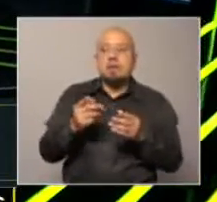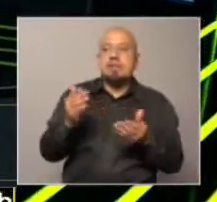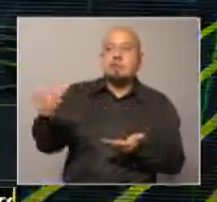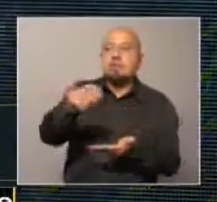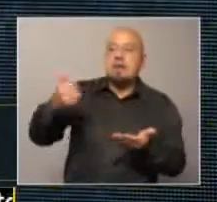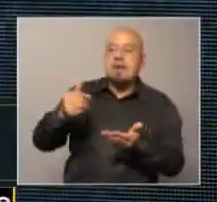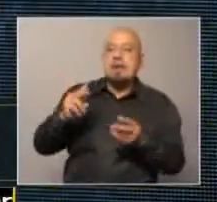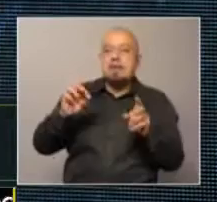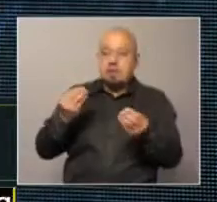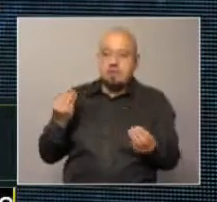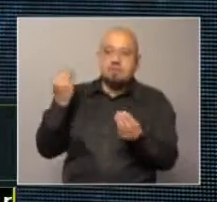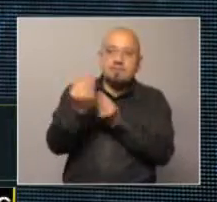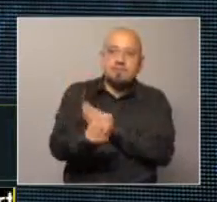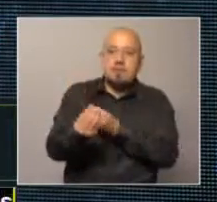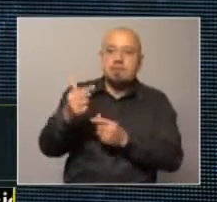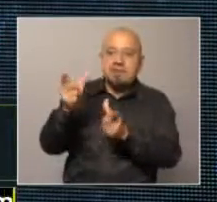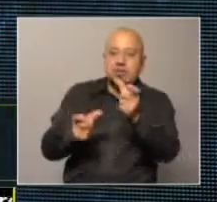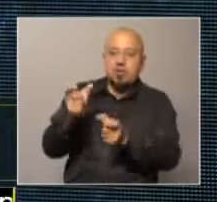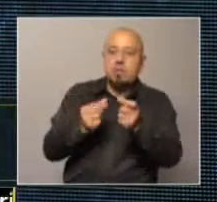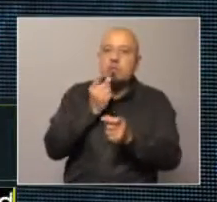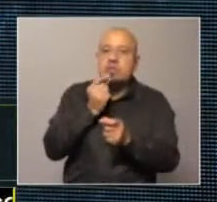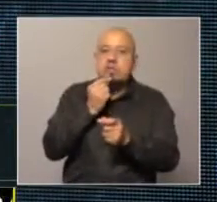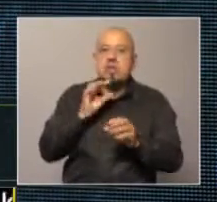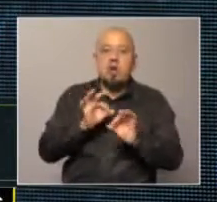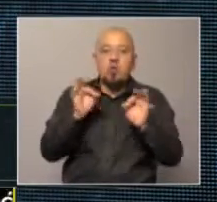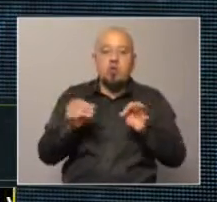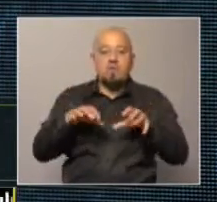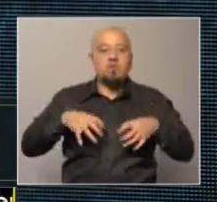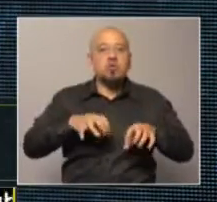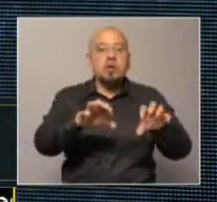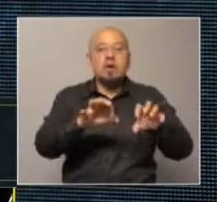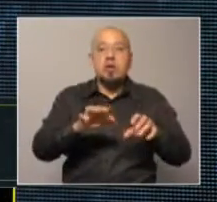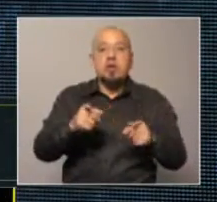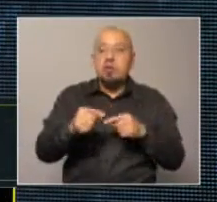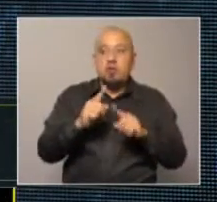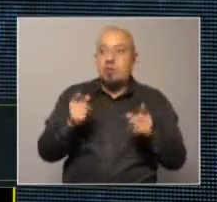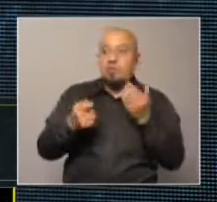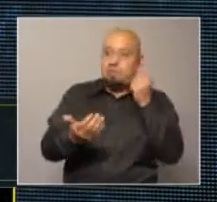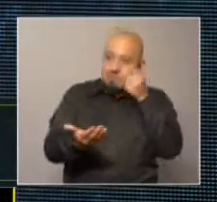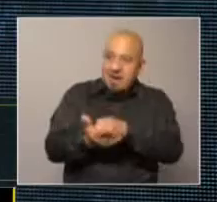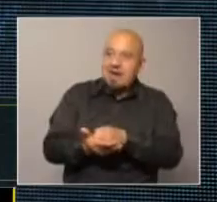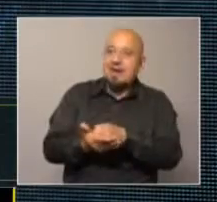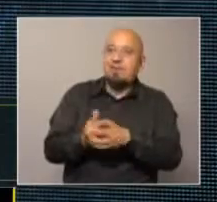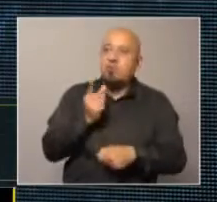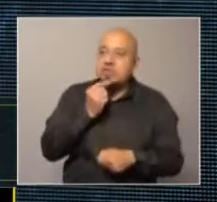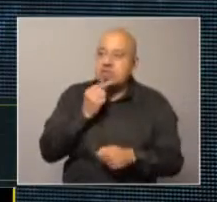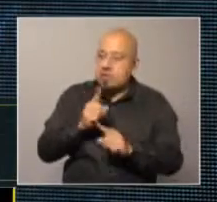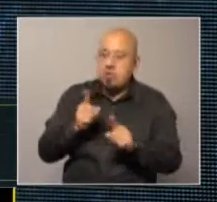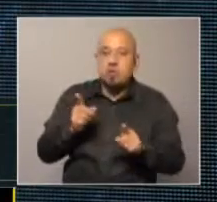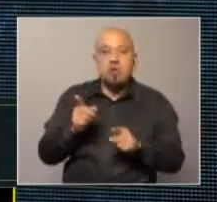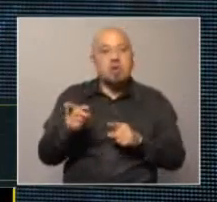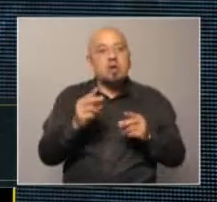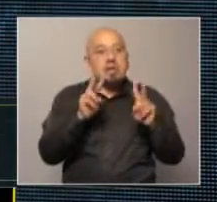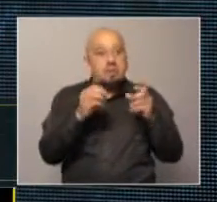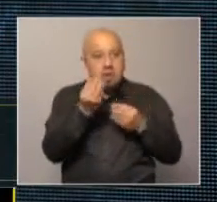y sustituirlo o por tecnología o por funcionarios del propio INISA, y eso significaría un ahorro. A su vez, van a dejar de